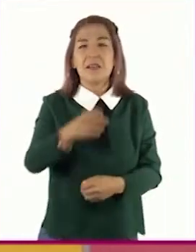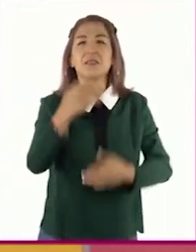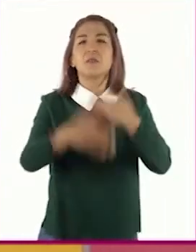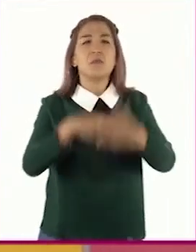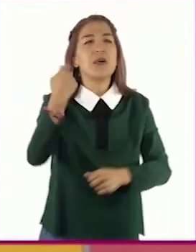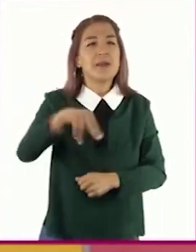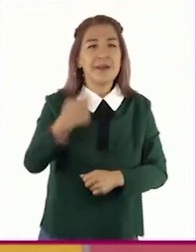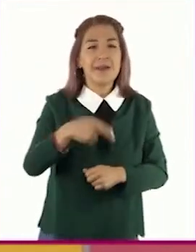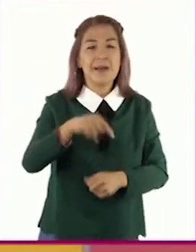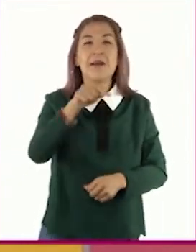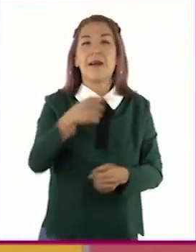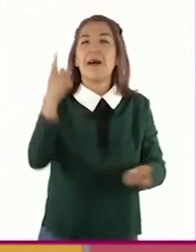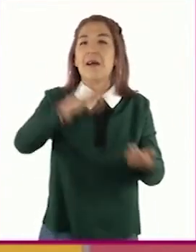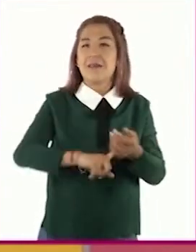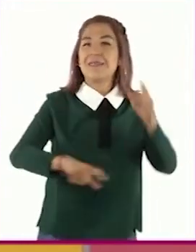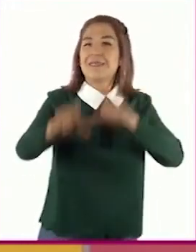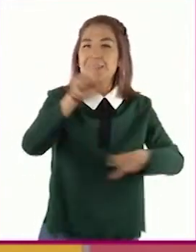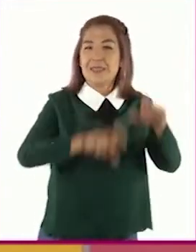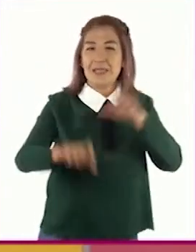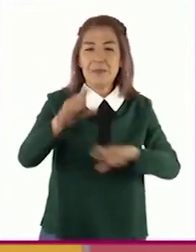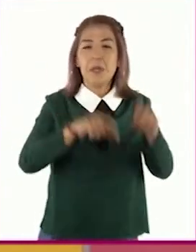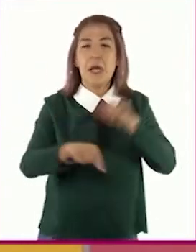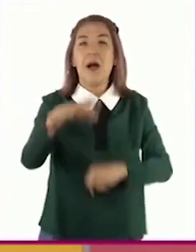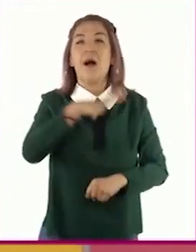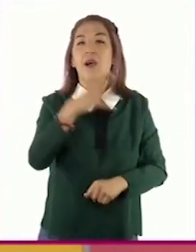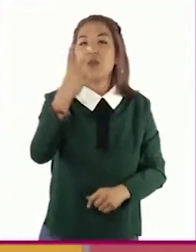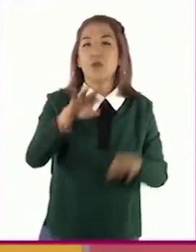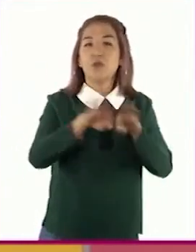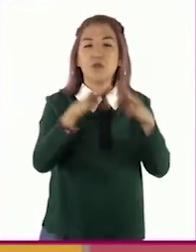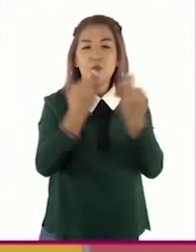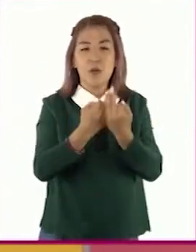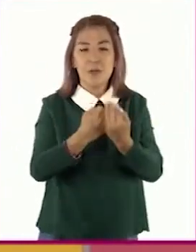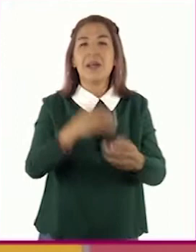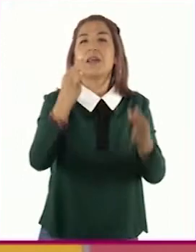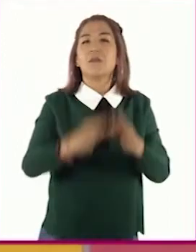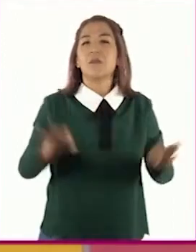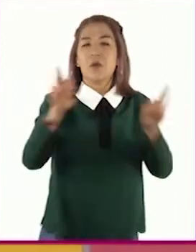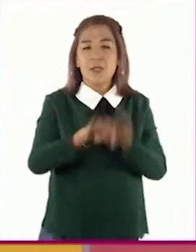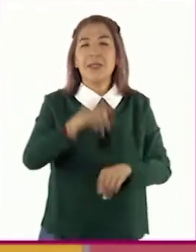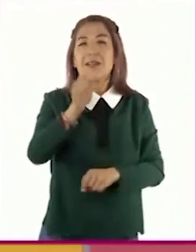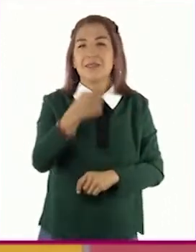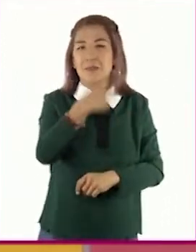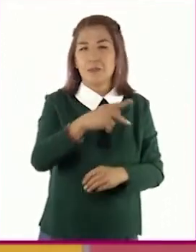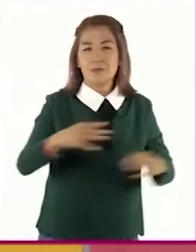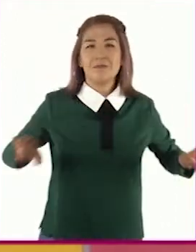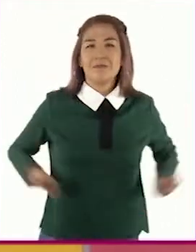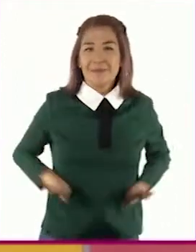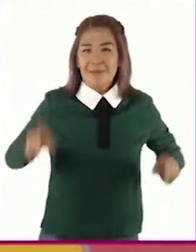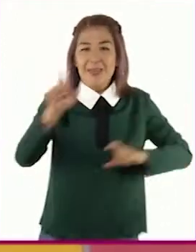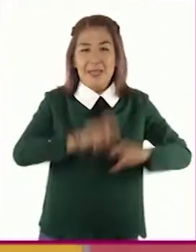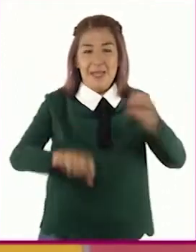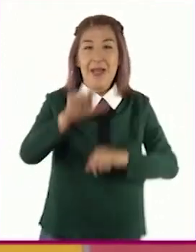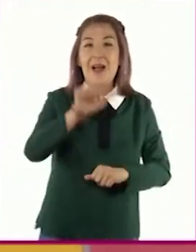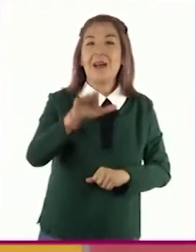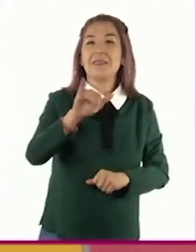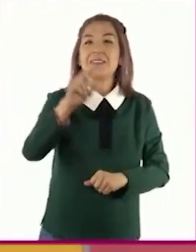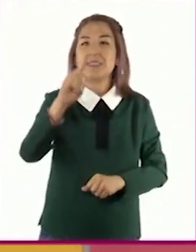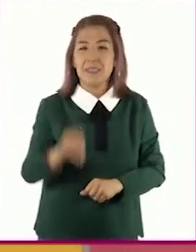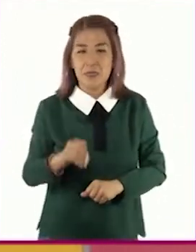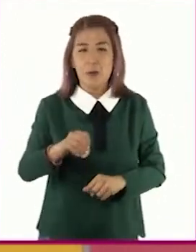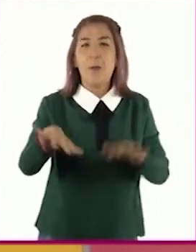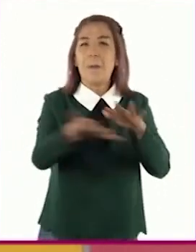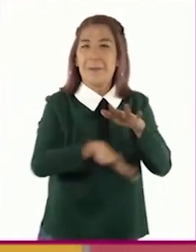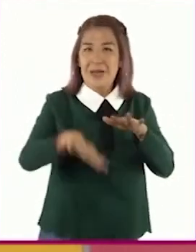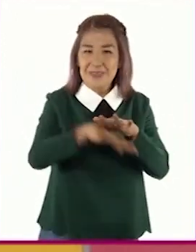se llaman reacciones químicas. Y hay dos tipos principales de reacciones químicas. Las de acidez-basicidad,